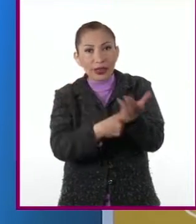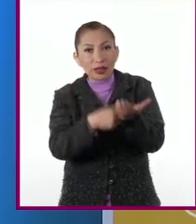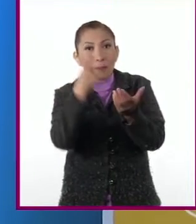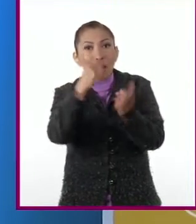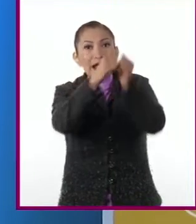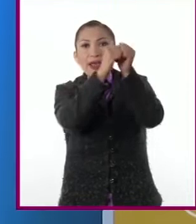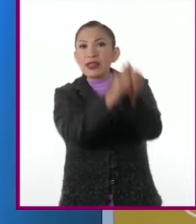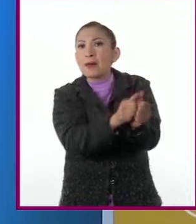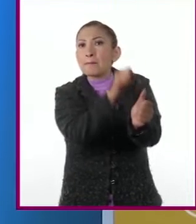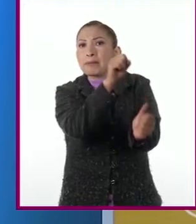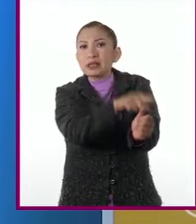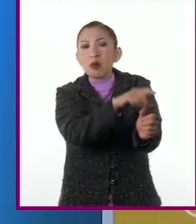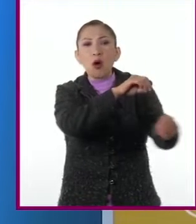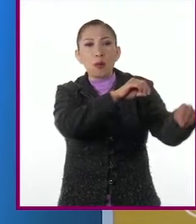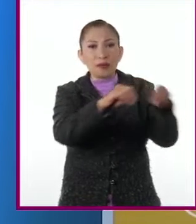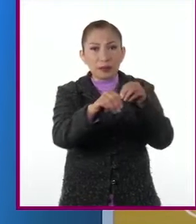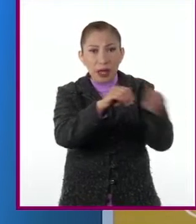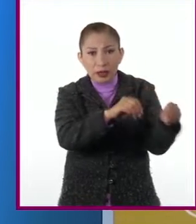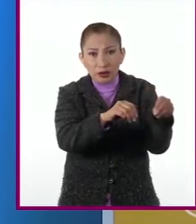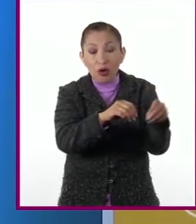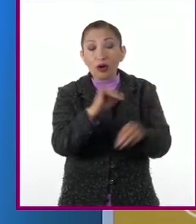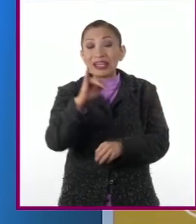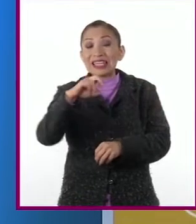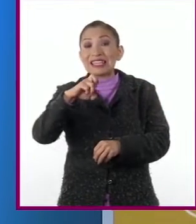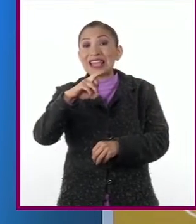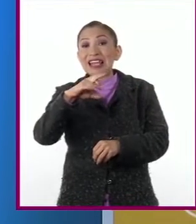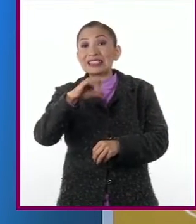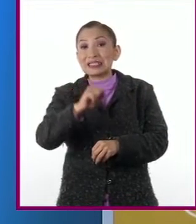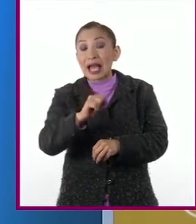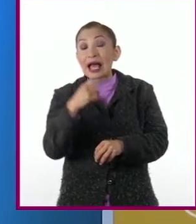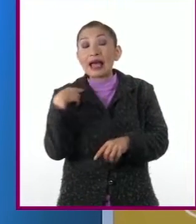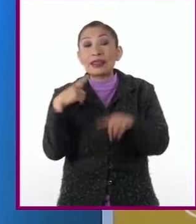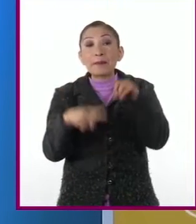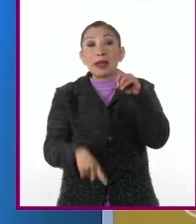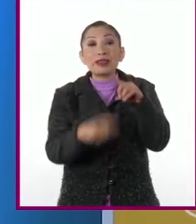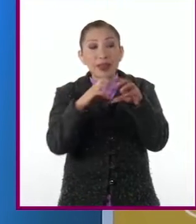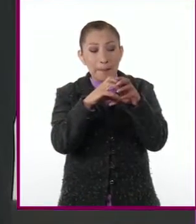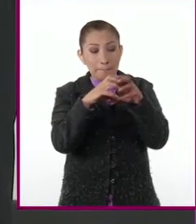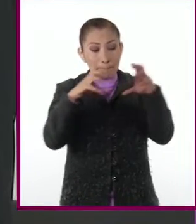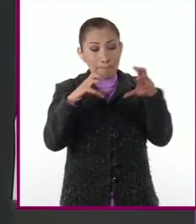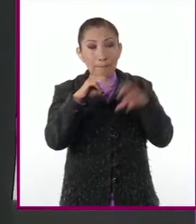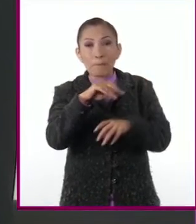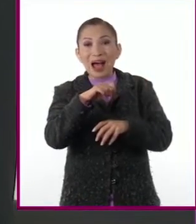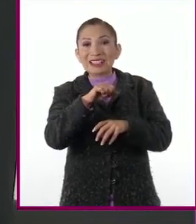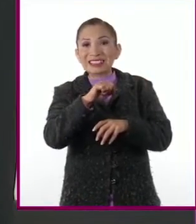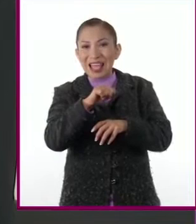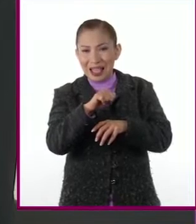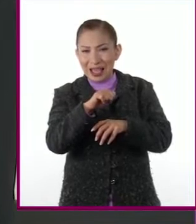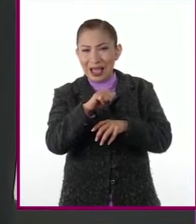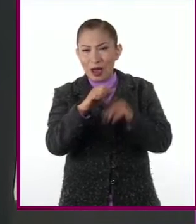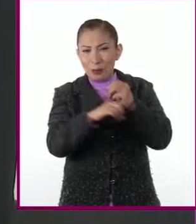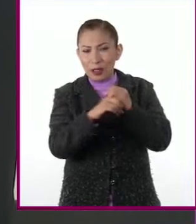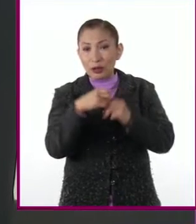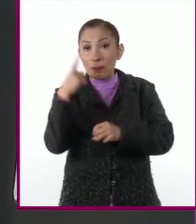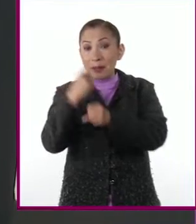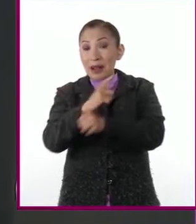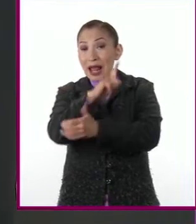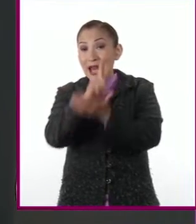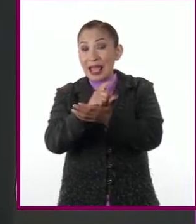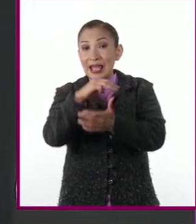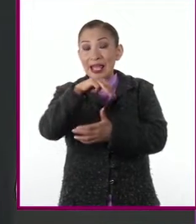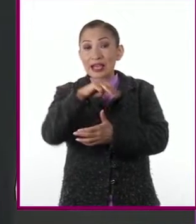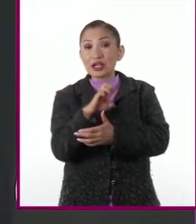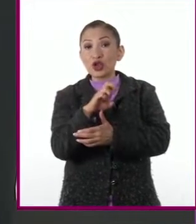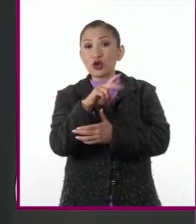en su estado de movimiento. La inercia depende de la masa del objeto. La primera ley de Newton nos explica